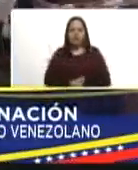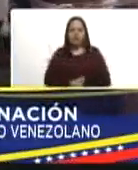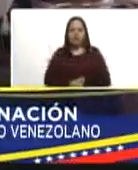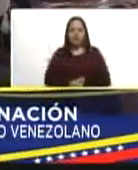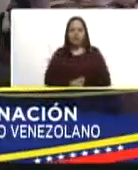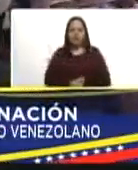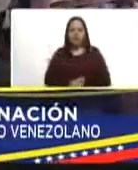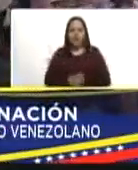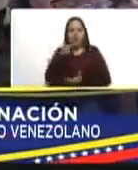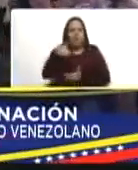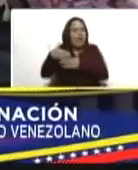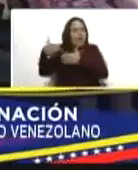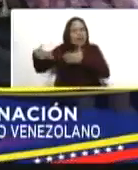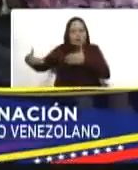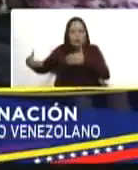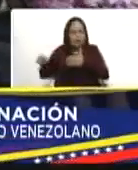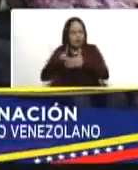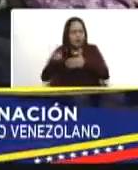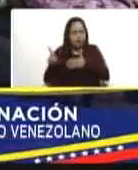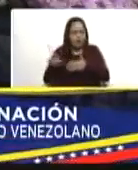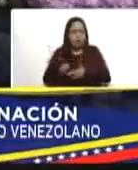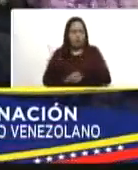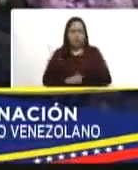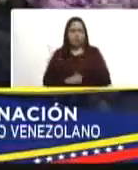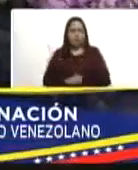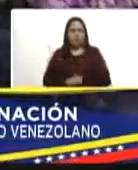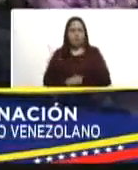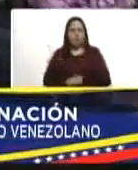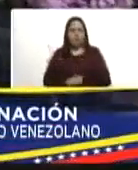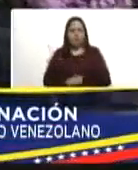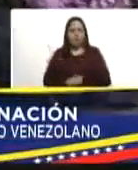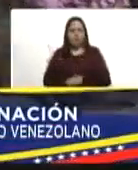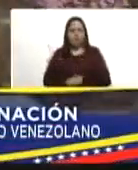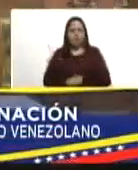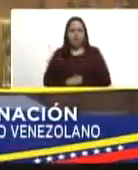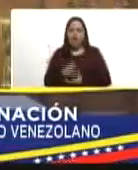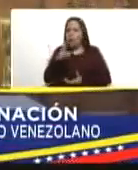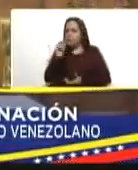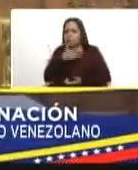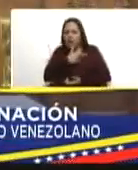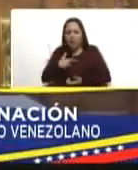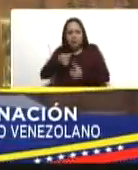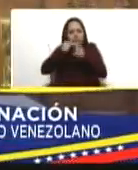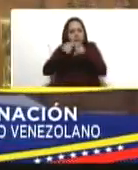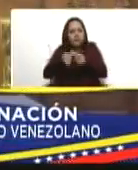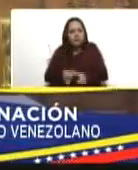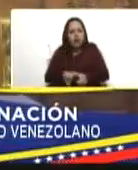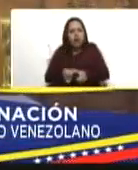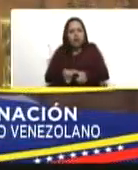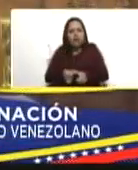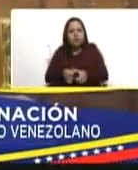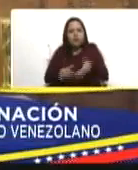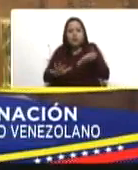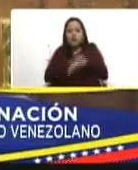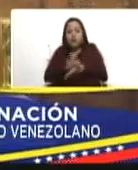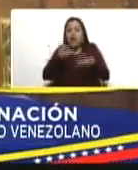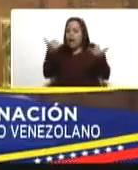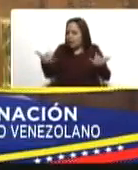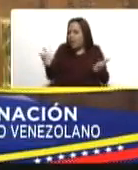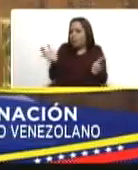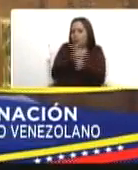vamos a retroceder ni tampoco queremos Inercia de lo